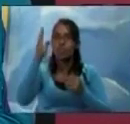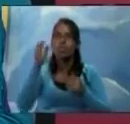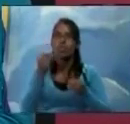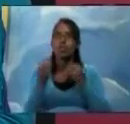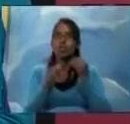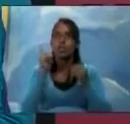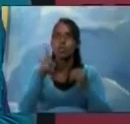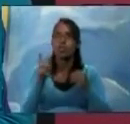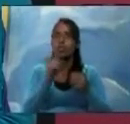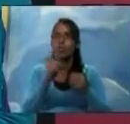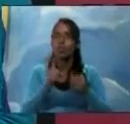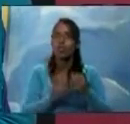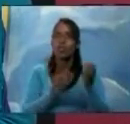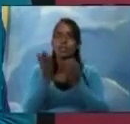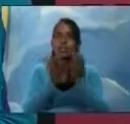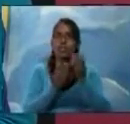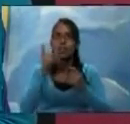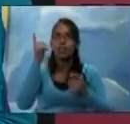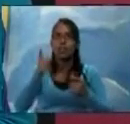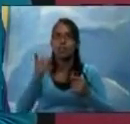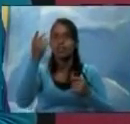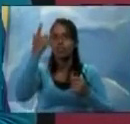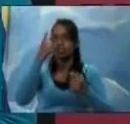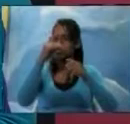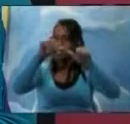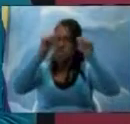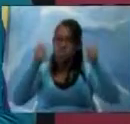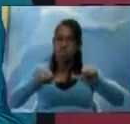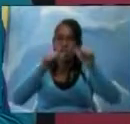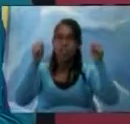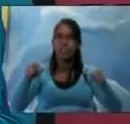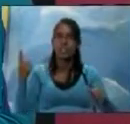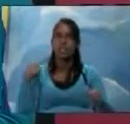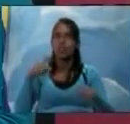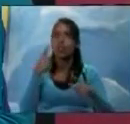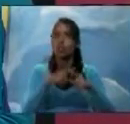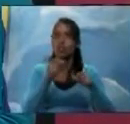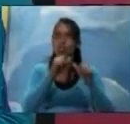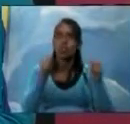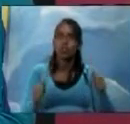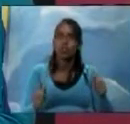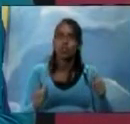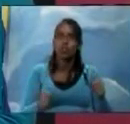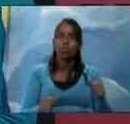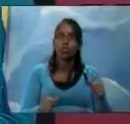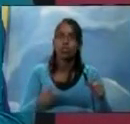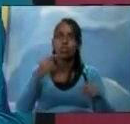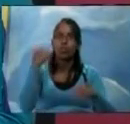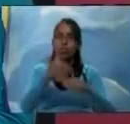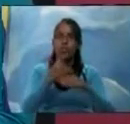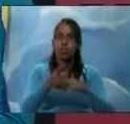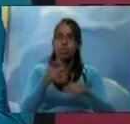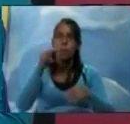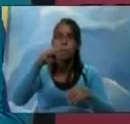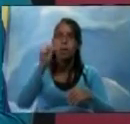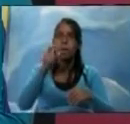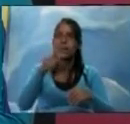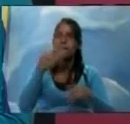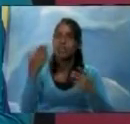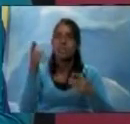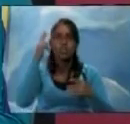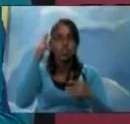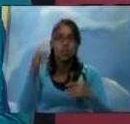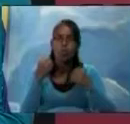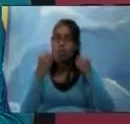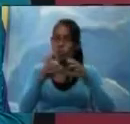también otros que no le sirven, que son idólatras, que tienen otro Dios, un Dios como Mahoma, qué sé yo